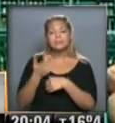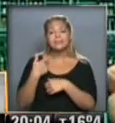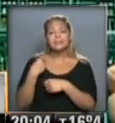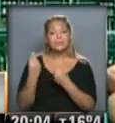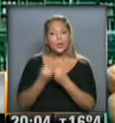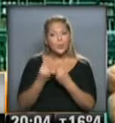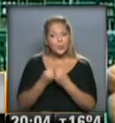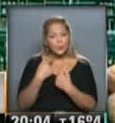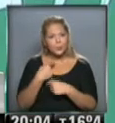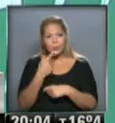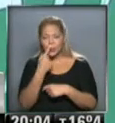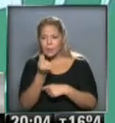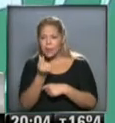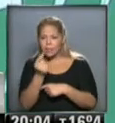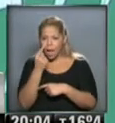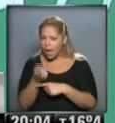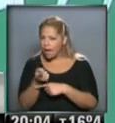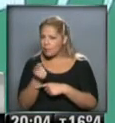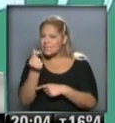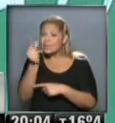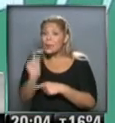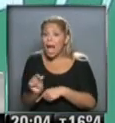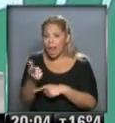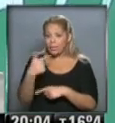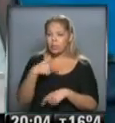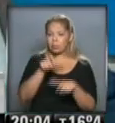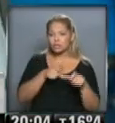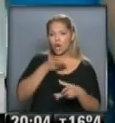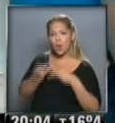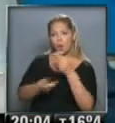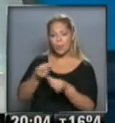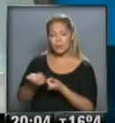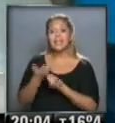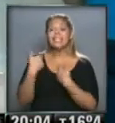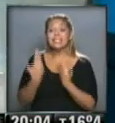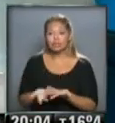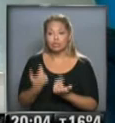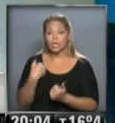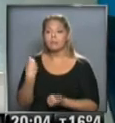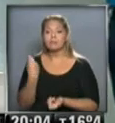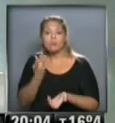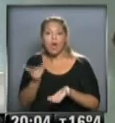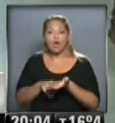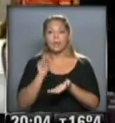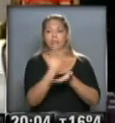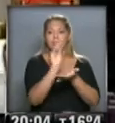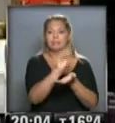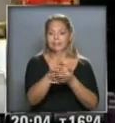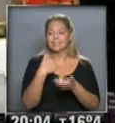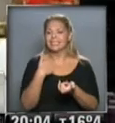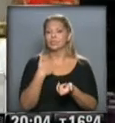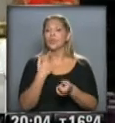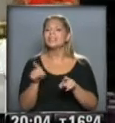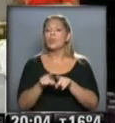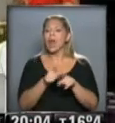demanda traccione muy, muy fuertemente y que, bueno, tampoco la reposición es una cinta sin fin continuada